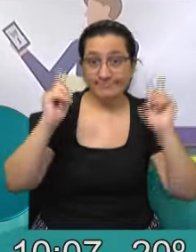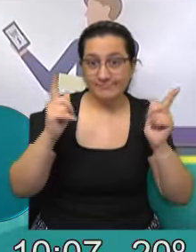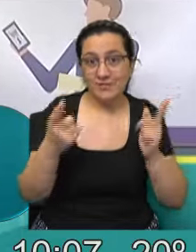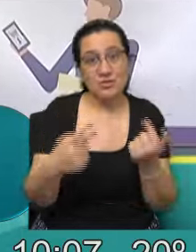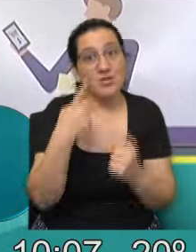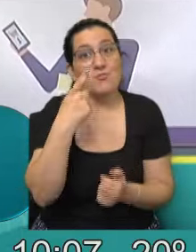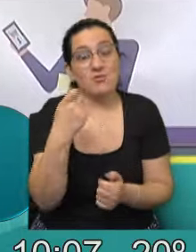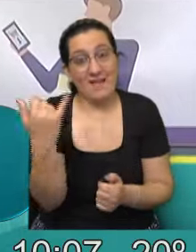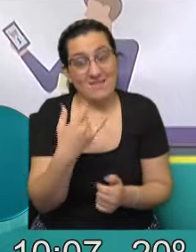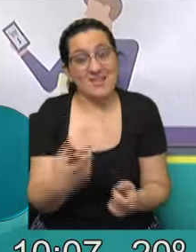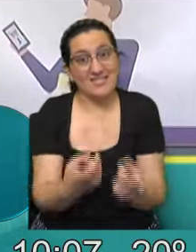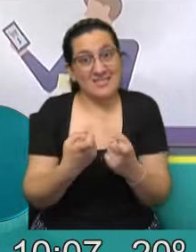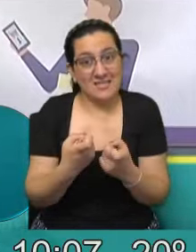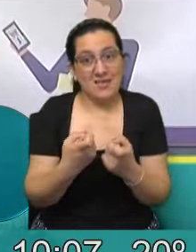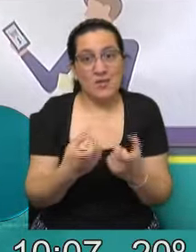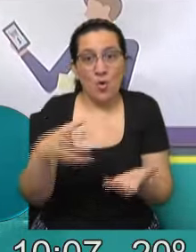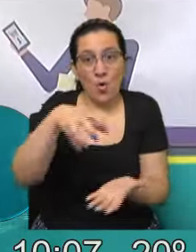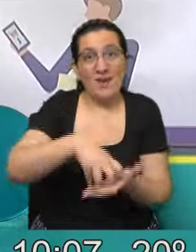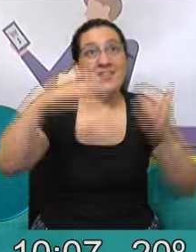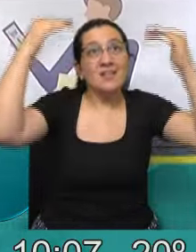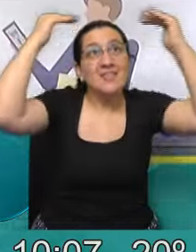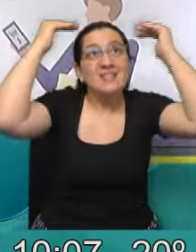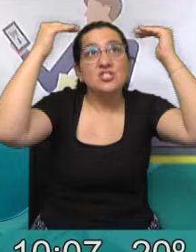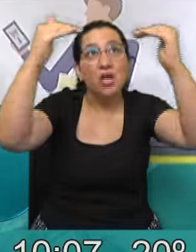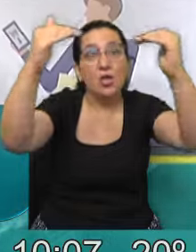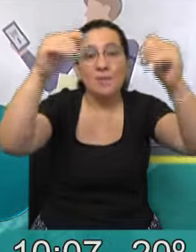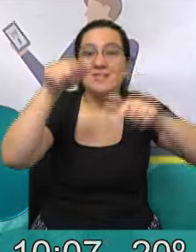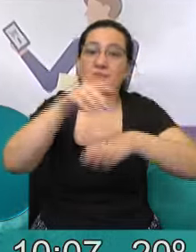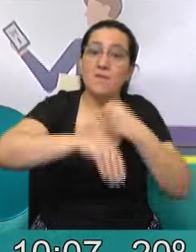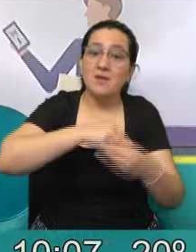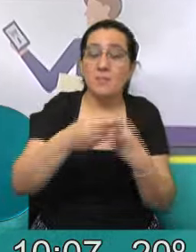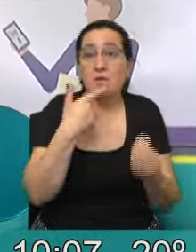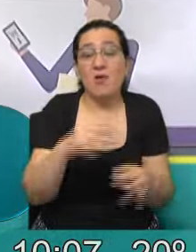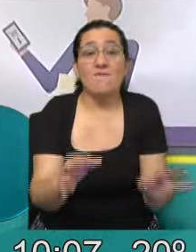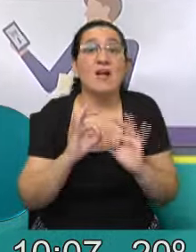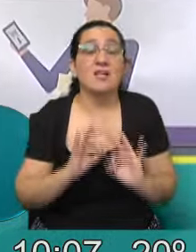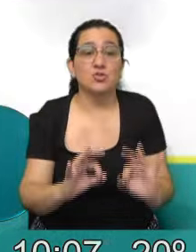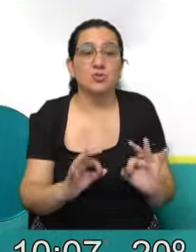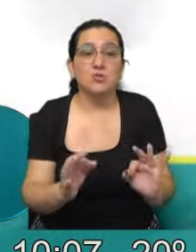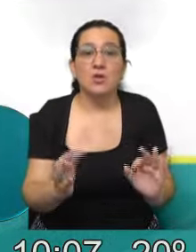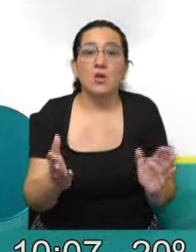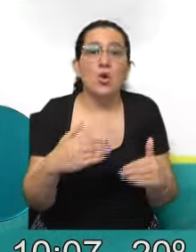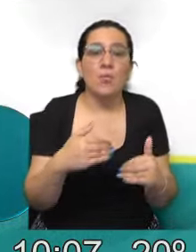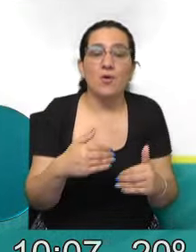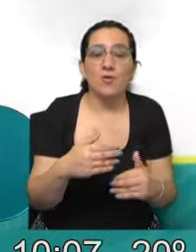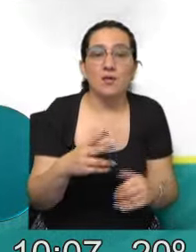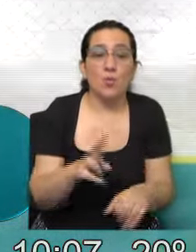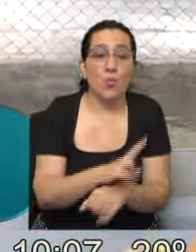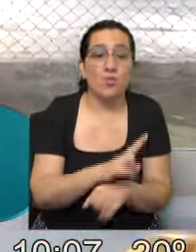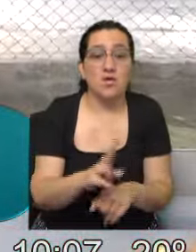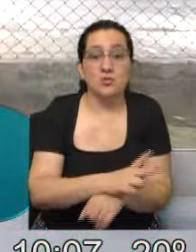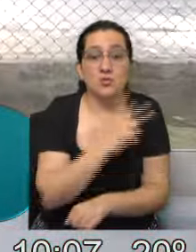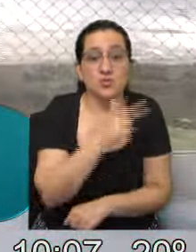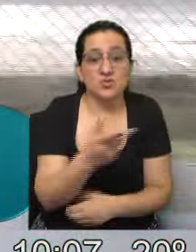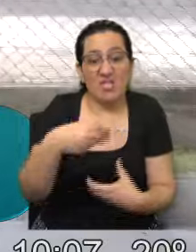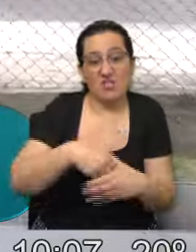necesidad que tenía Montevideo de un espacio techado sobre todo dirigido para aquellas familias que en vacaciones no pueden sostener el cuidado de sus hijos y sus